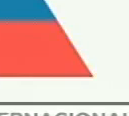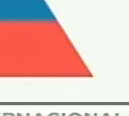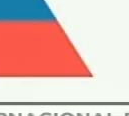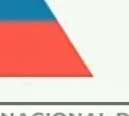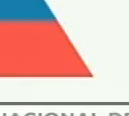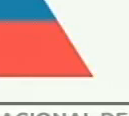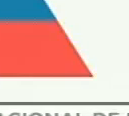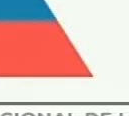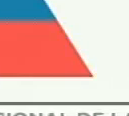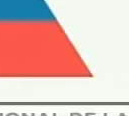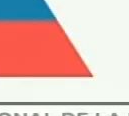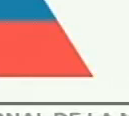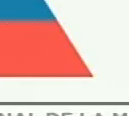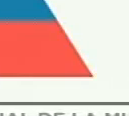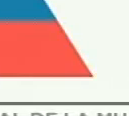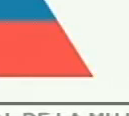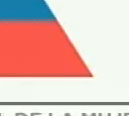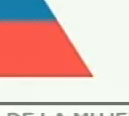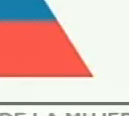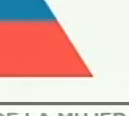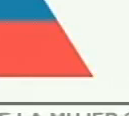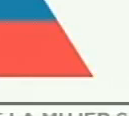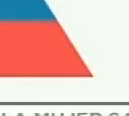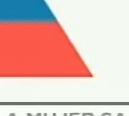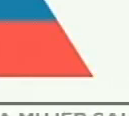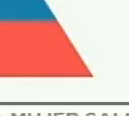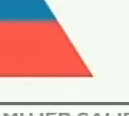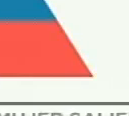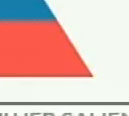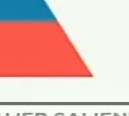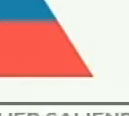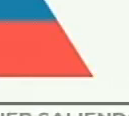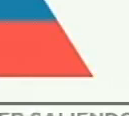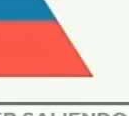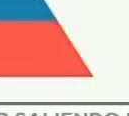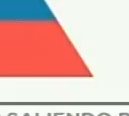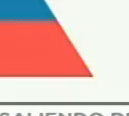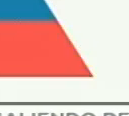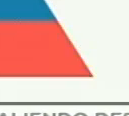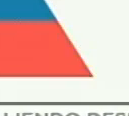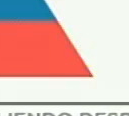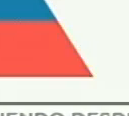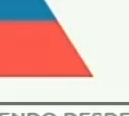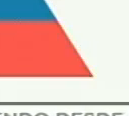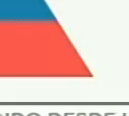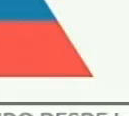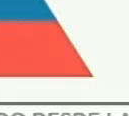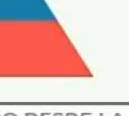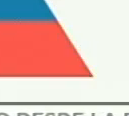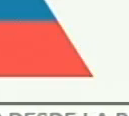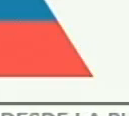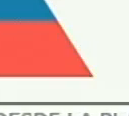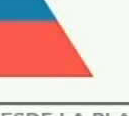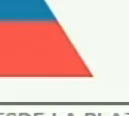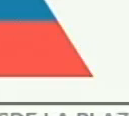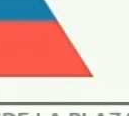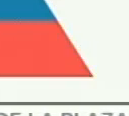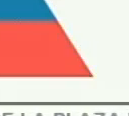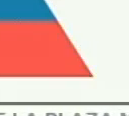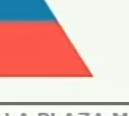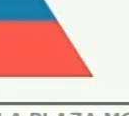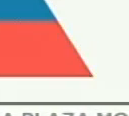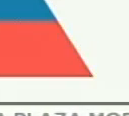tecnológicas. Me dice Héctor Rodríguez que lo que ustedes más están esperando es ese anuncio. Ese anuncio lo hará